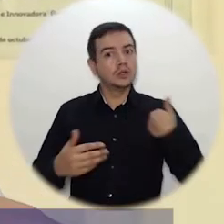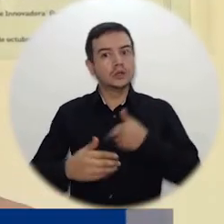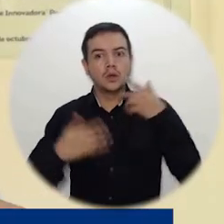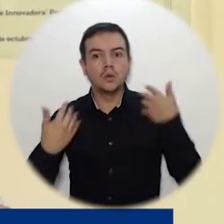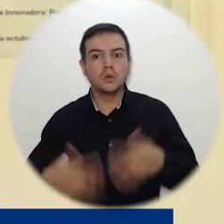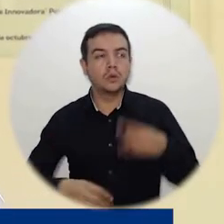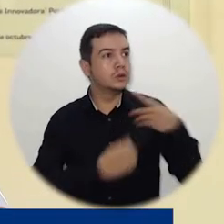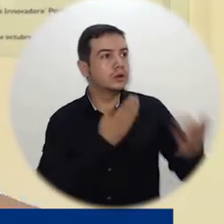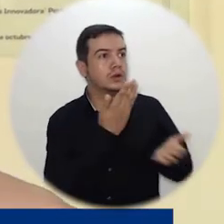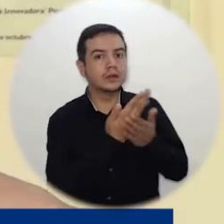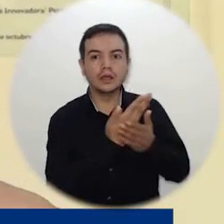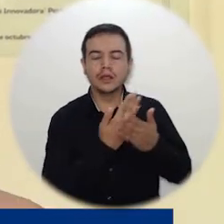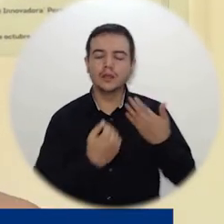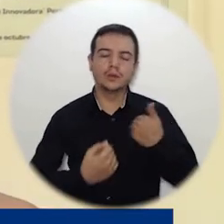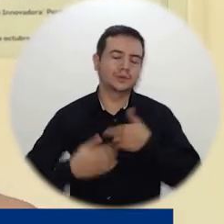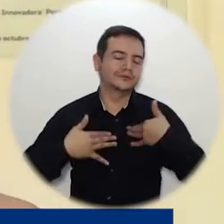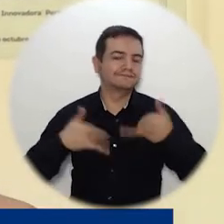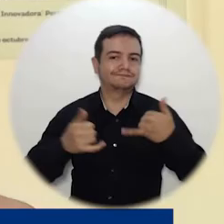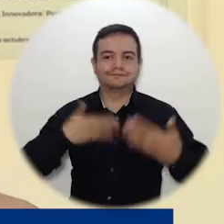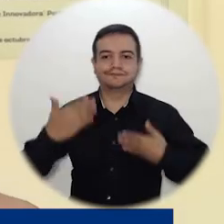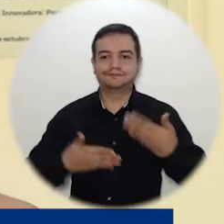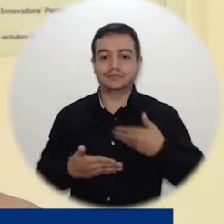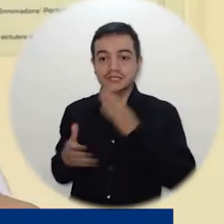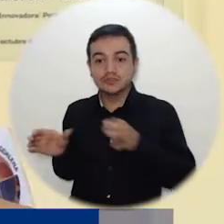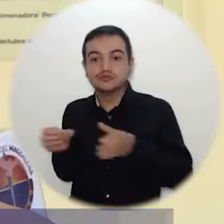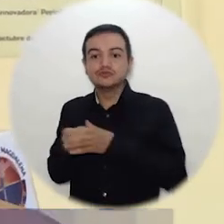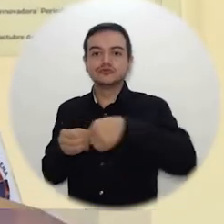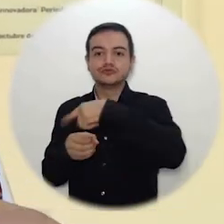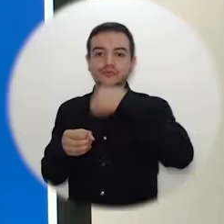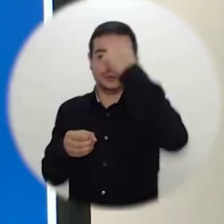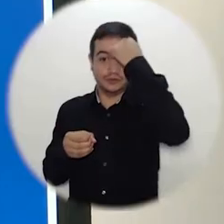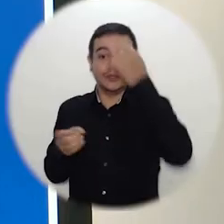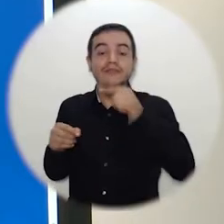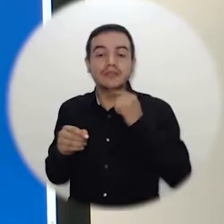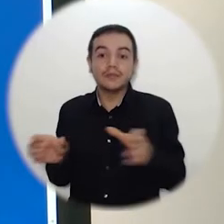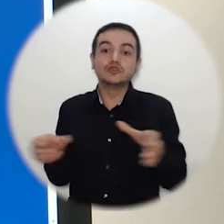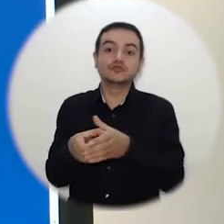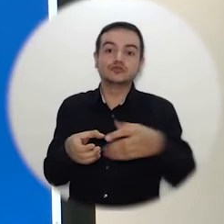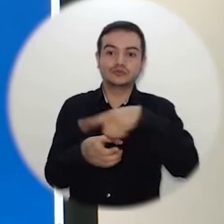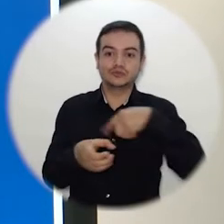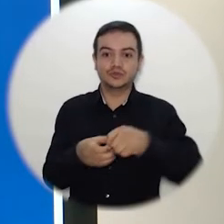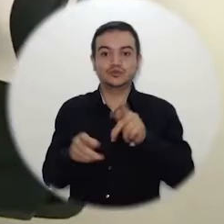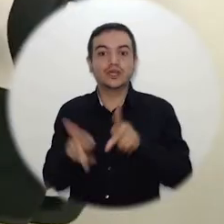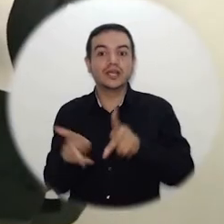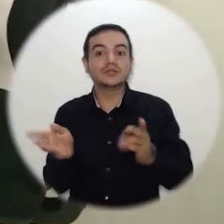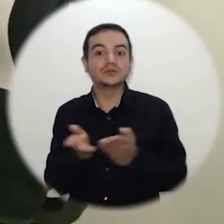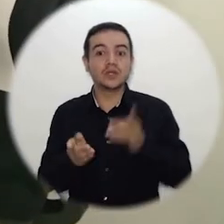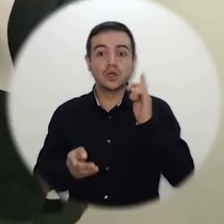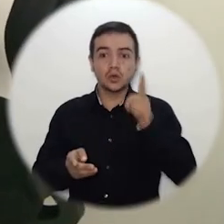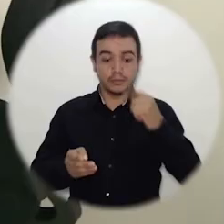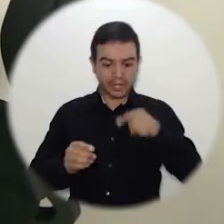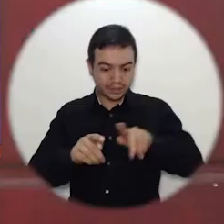Una noticia magnífica para todos nosotros los estudiantes y también docentes, porque es un lugar donde vamos a